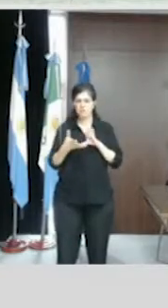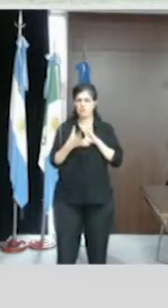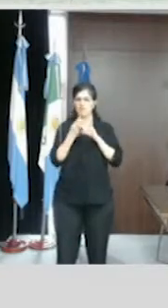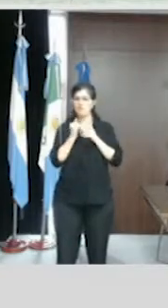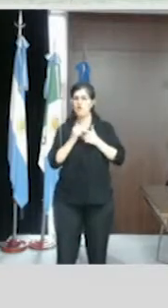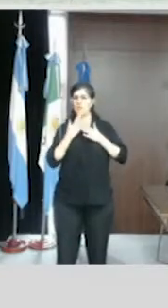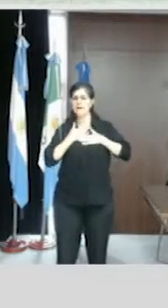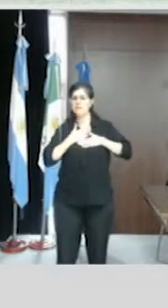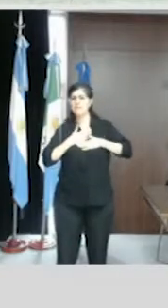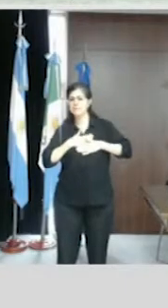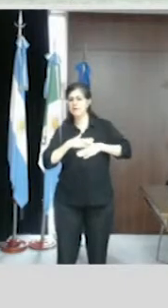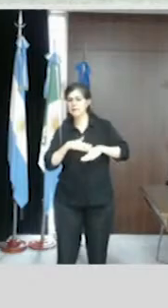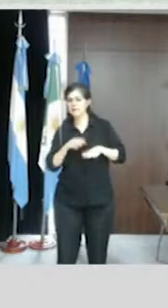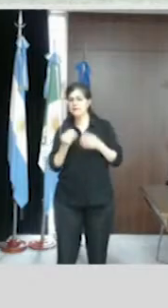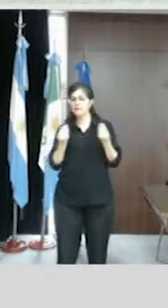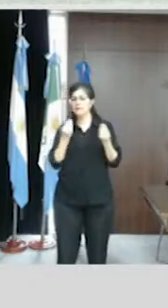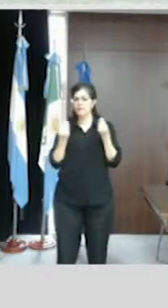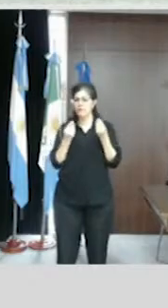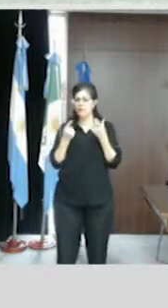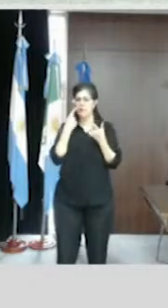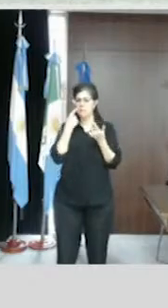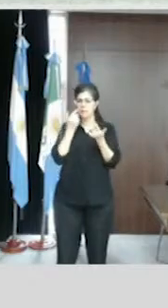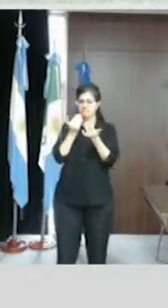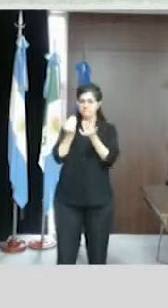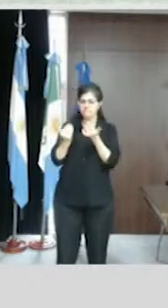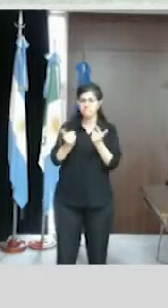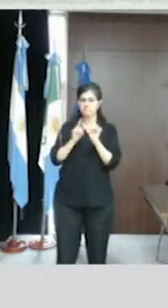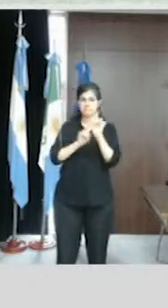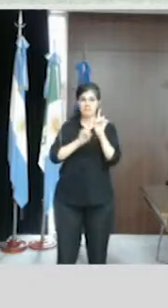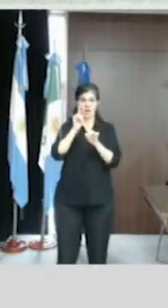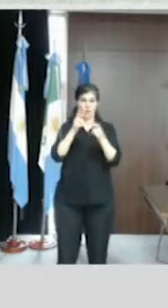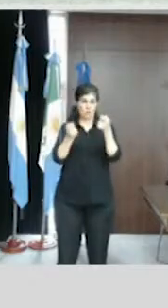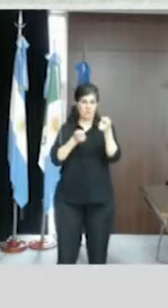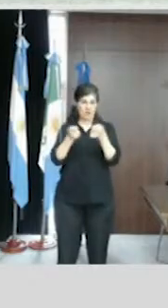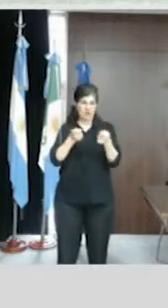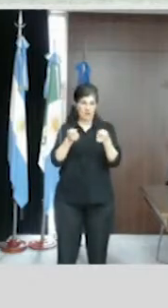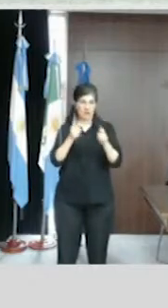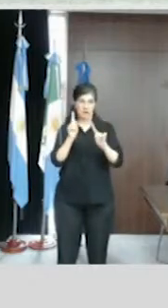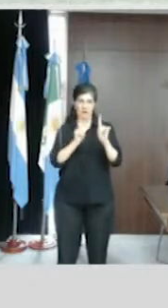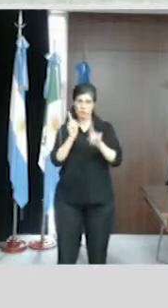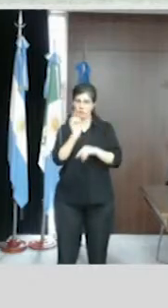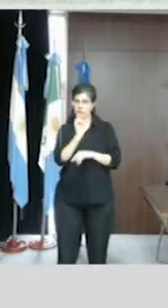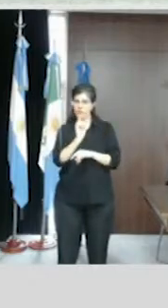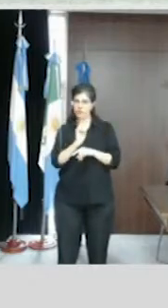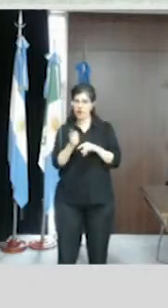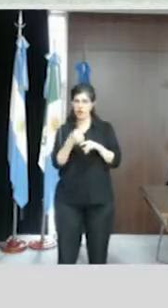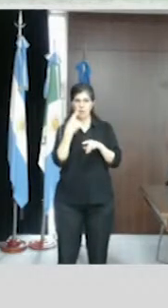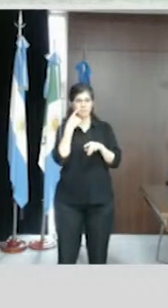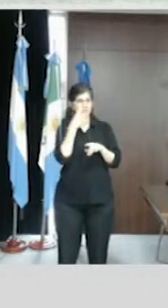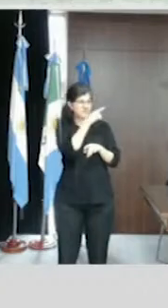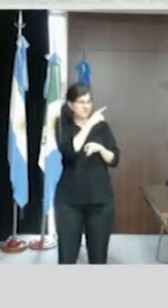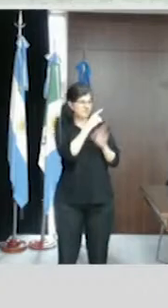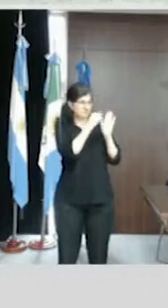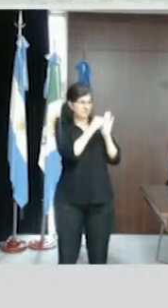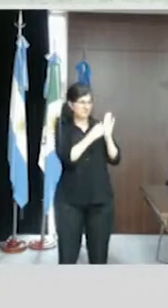tranquilizarse. Quizás muchos lo manejen, quizás algunos lo tengan ahí, pero las escalas de dolor, el